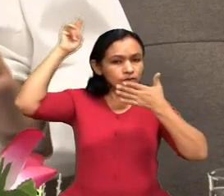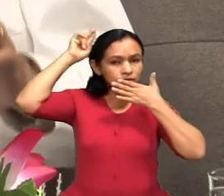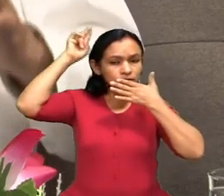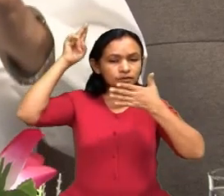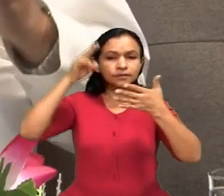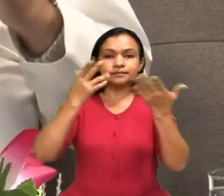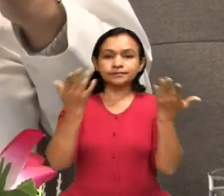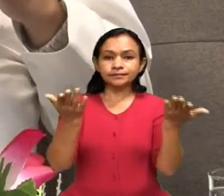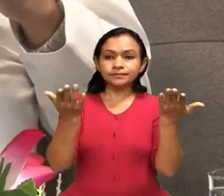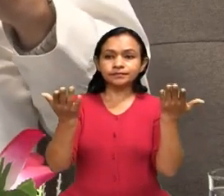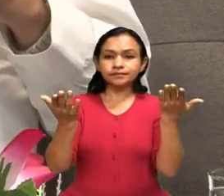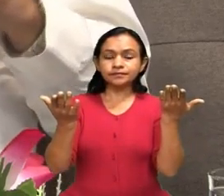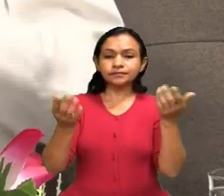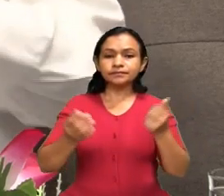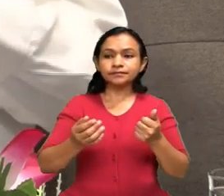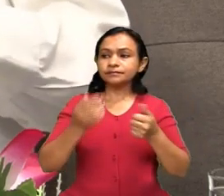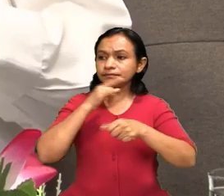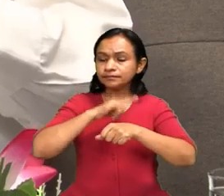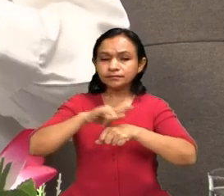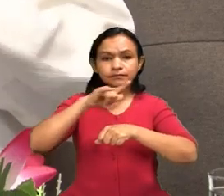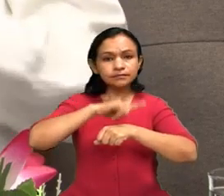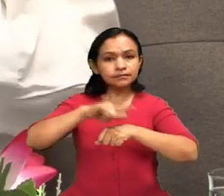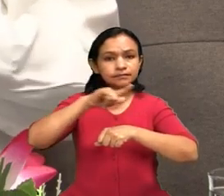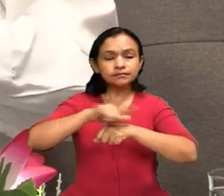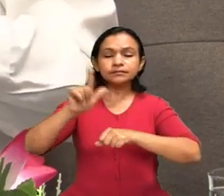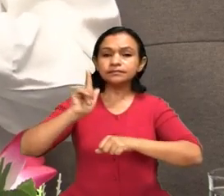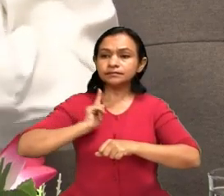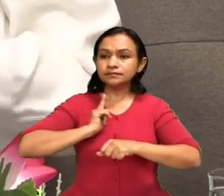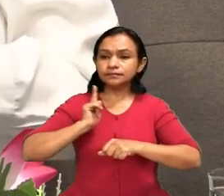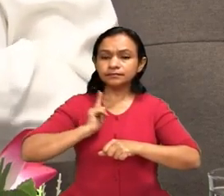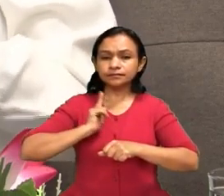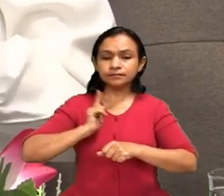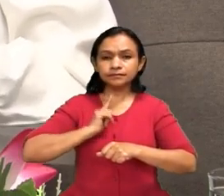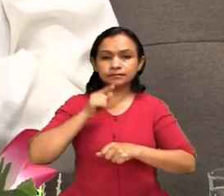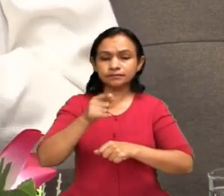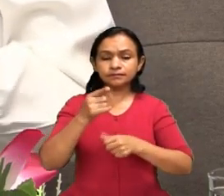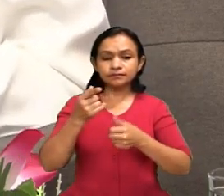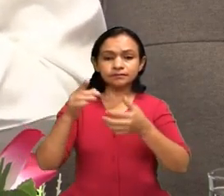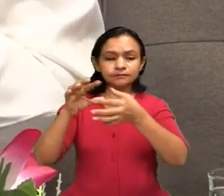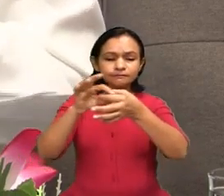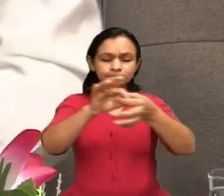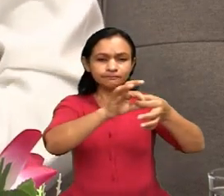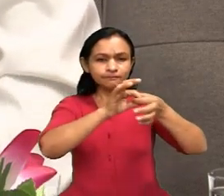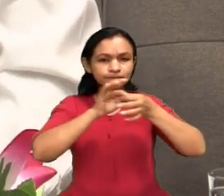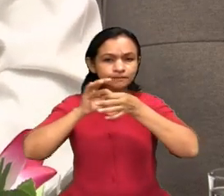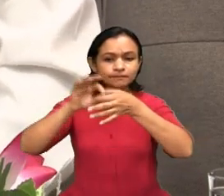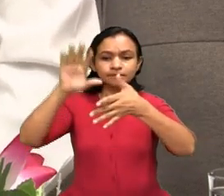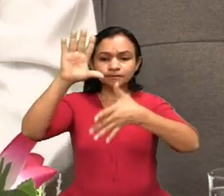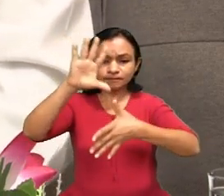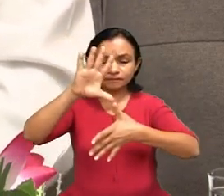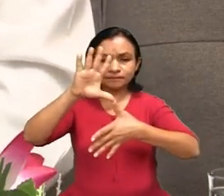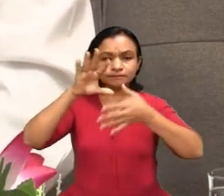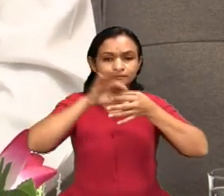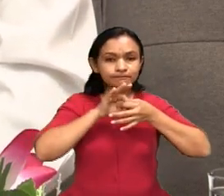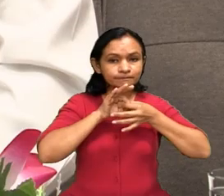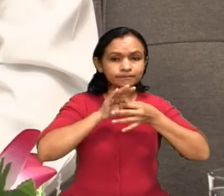que busca y tiene que tener esa unidad ante el imperio.